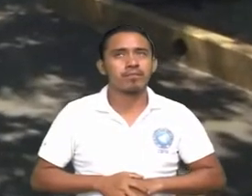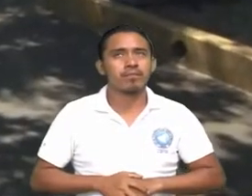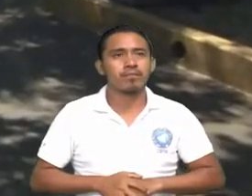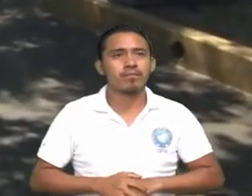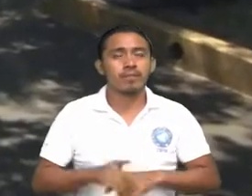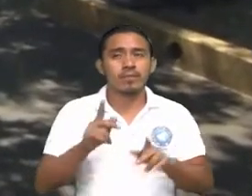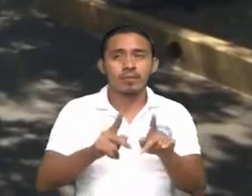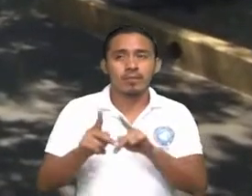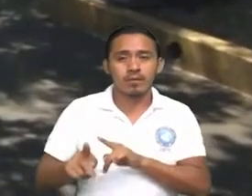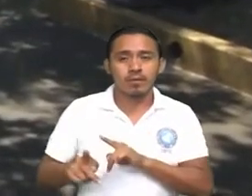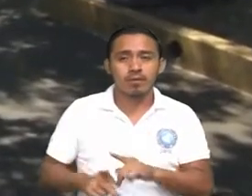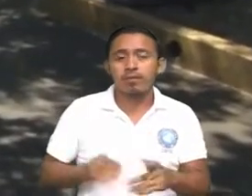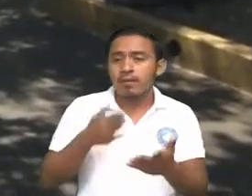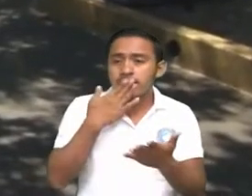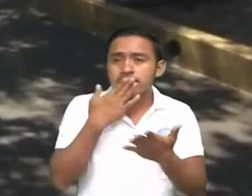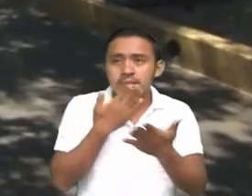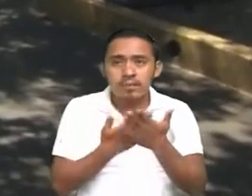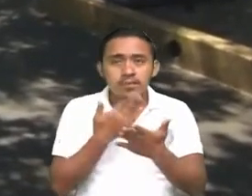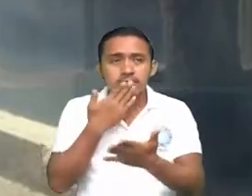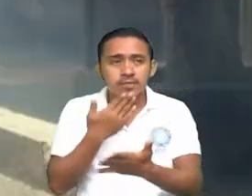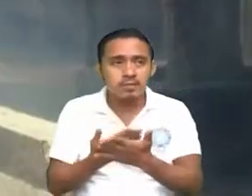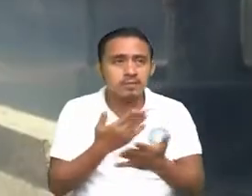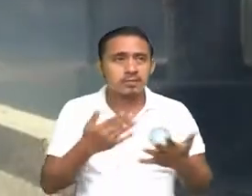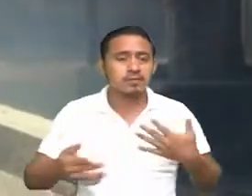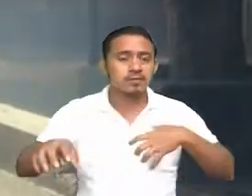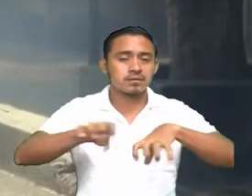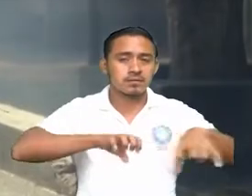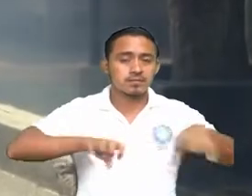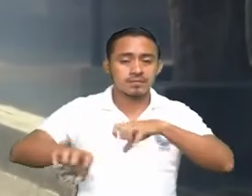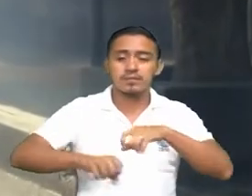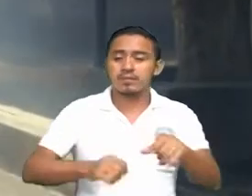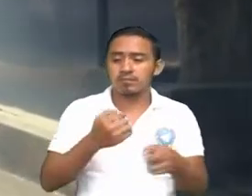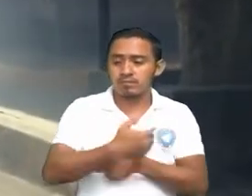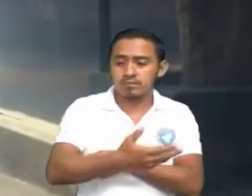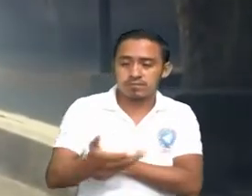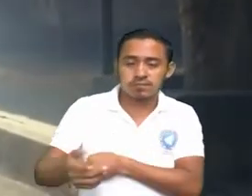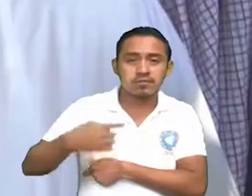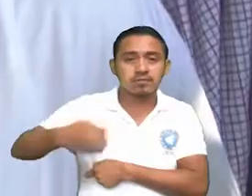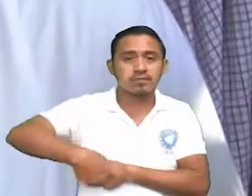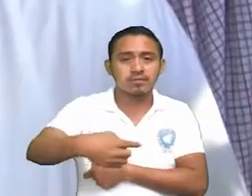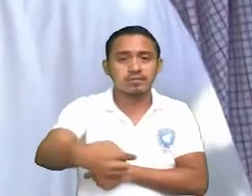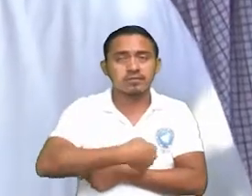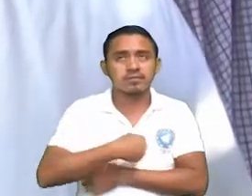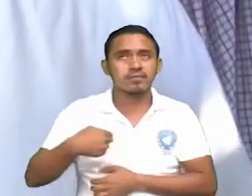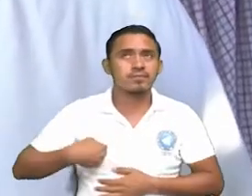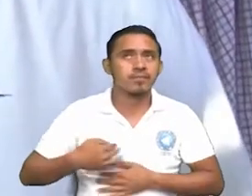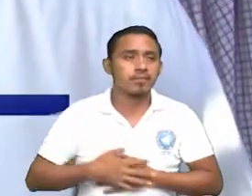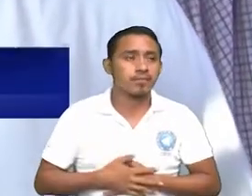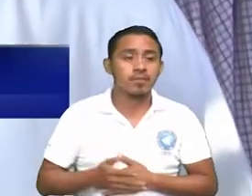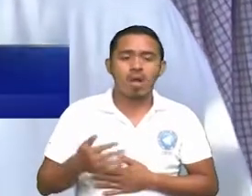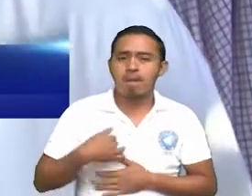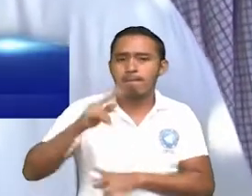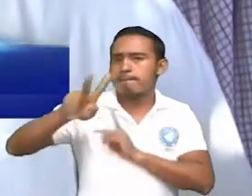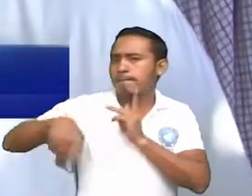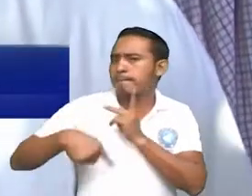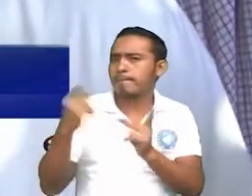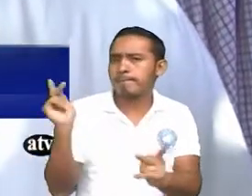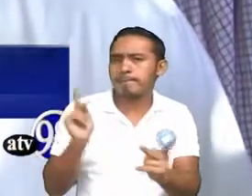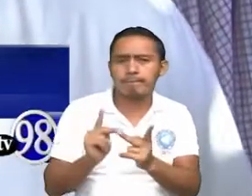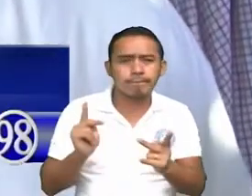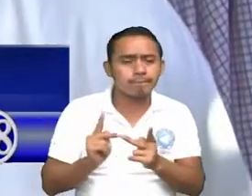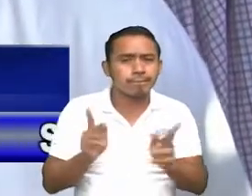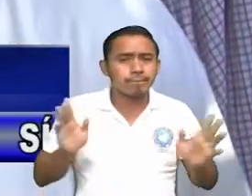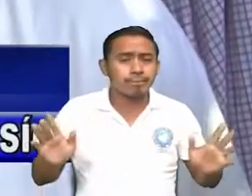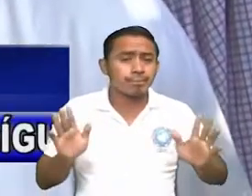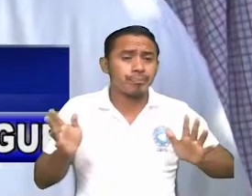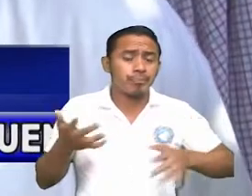La población agradece esta jornada de fumigación que a diario se ejecuta. Para mí es maravilloso porque